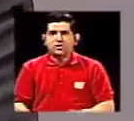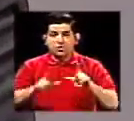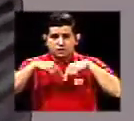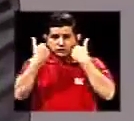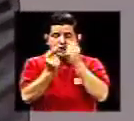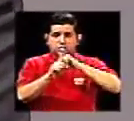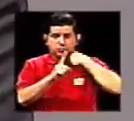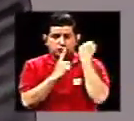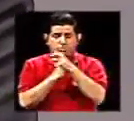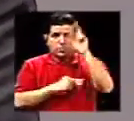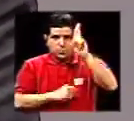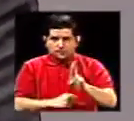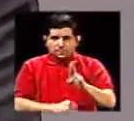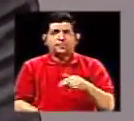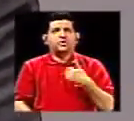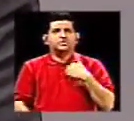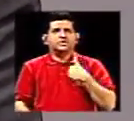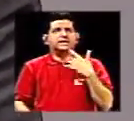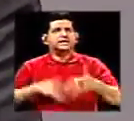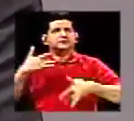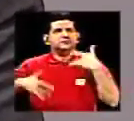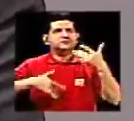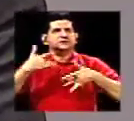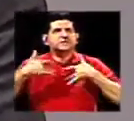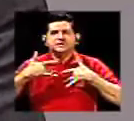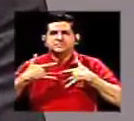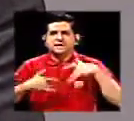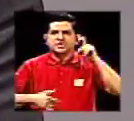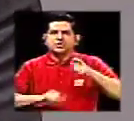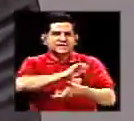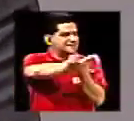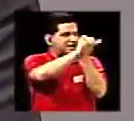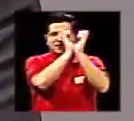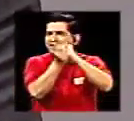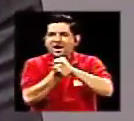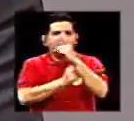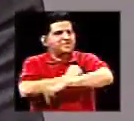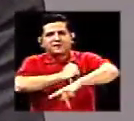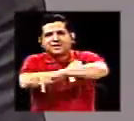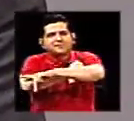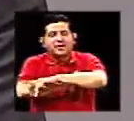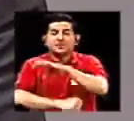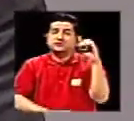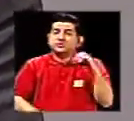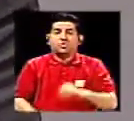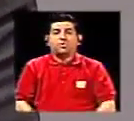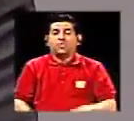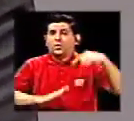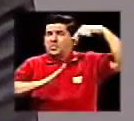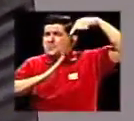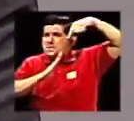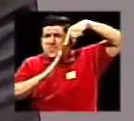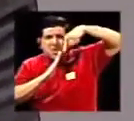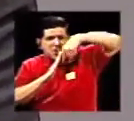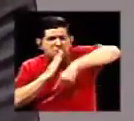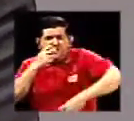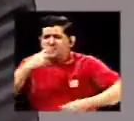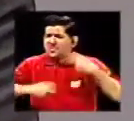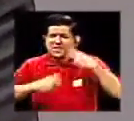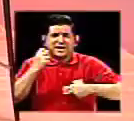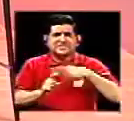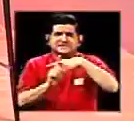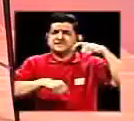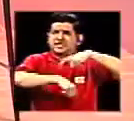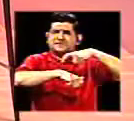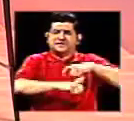de la sociedad costarricense hay un sentir de que debemos virar el cambio de este país, o si no vamos a entrar en profundas crisis en el mediano plazo.